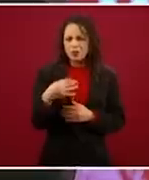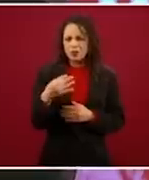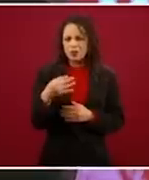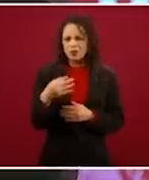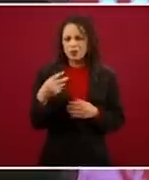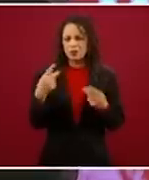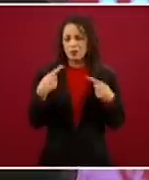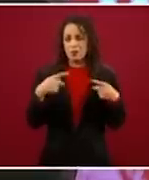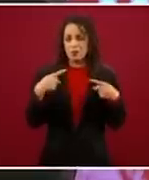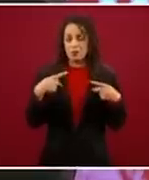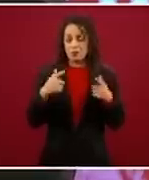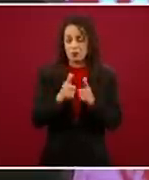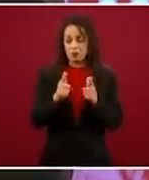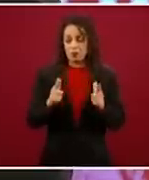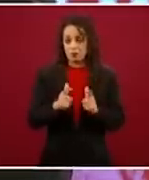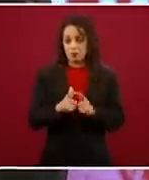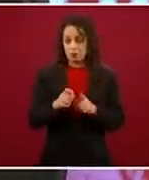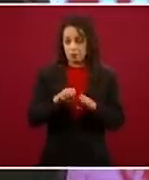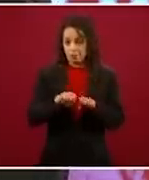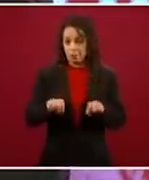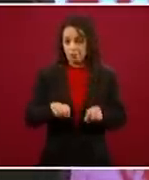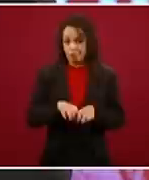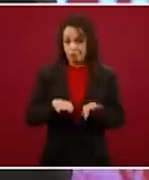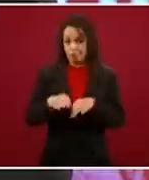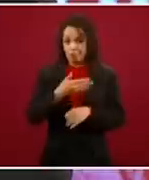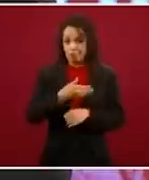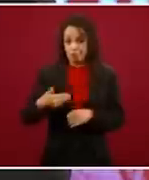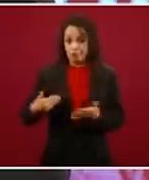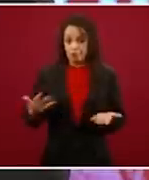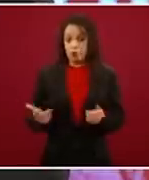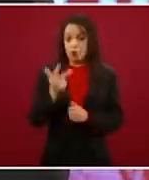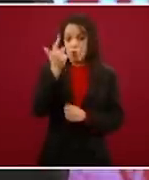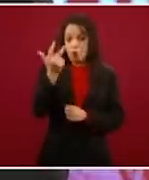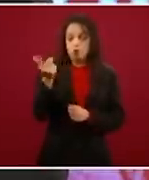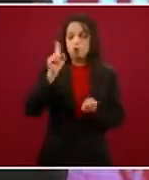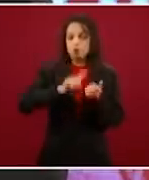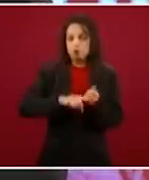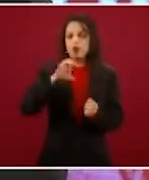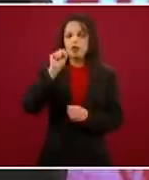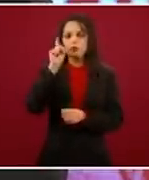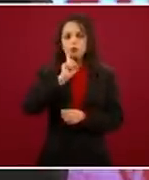miembros del gabinete, 8 eran mujeres.